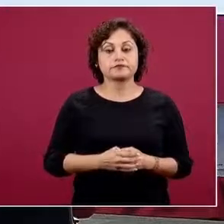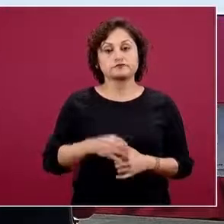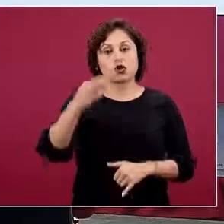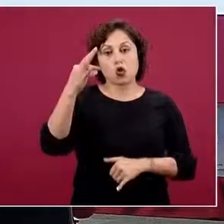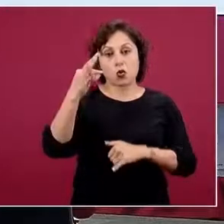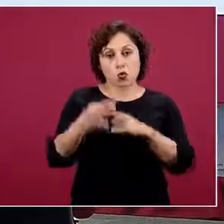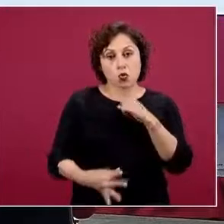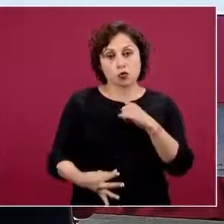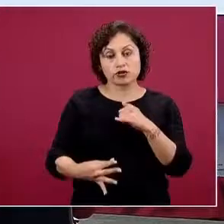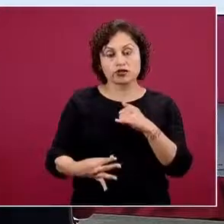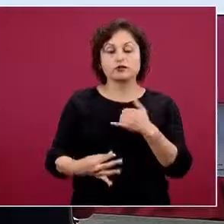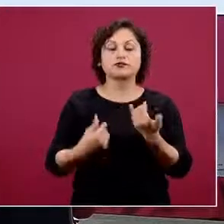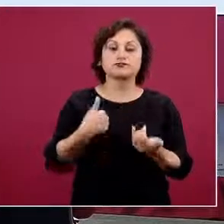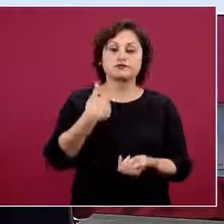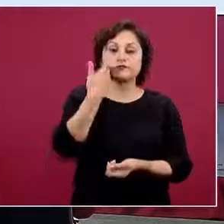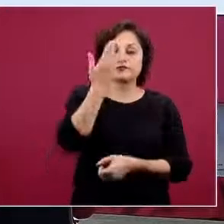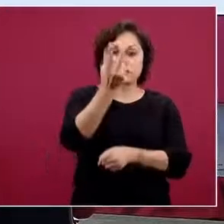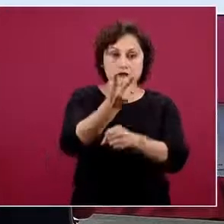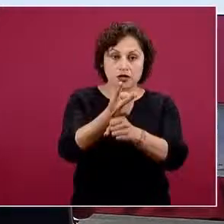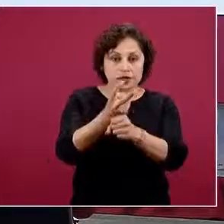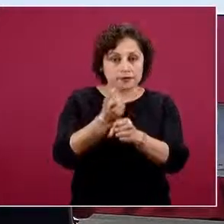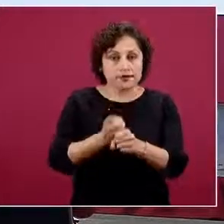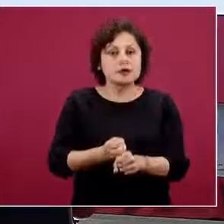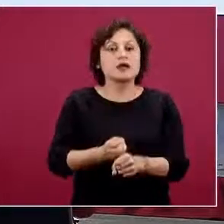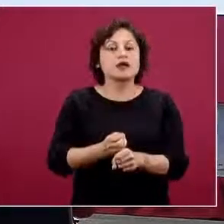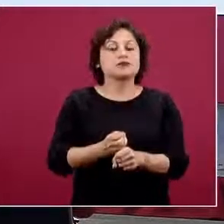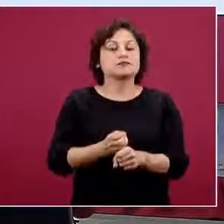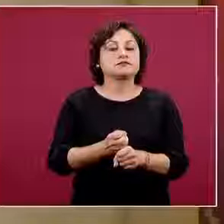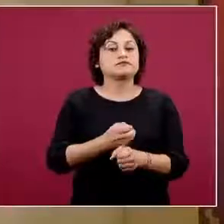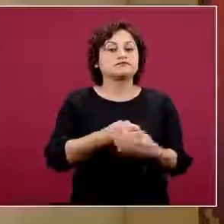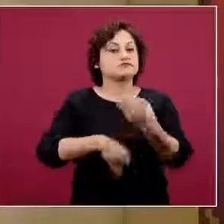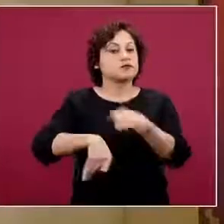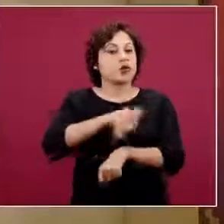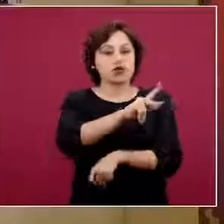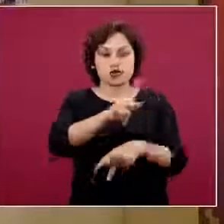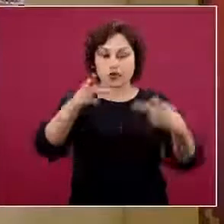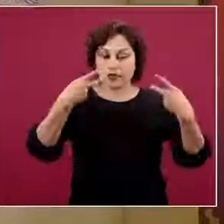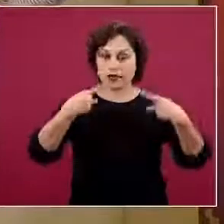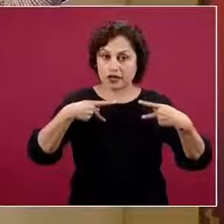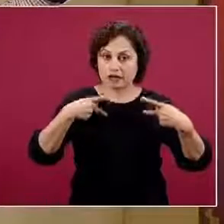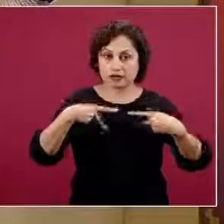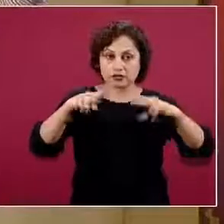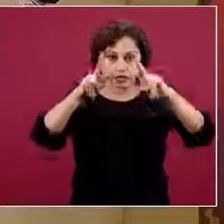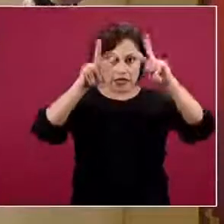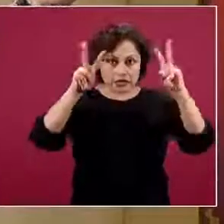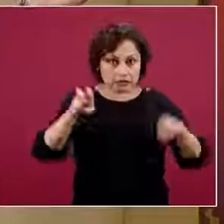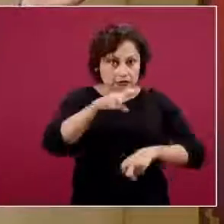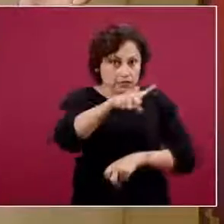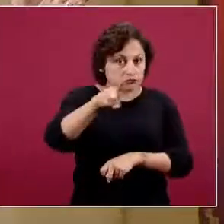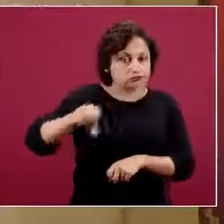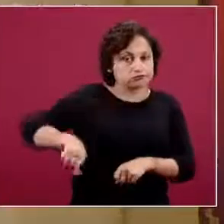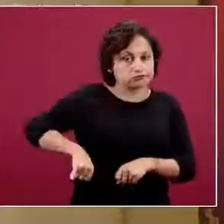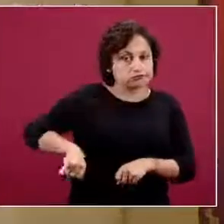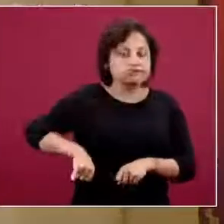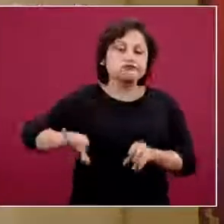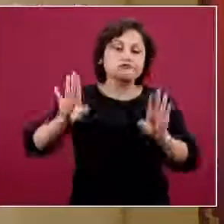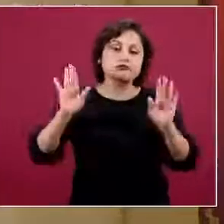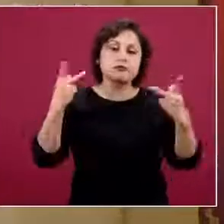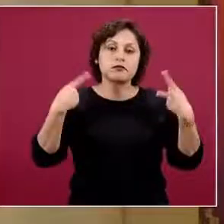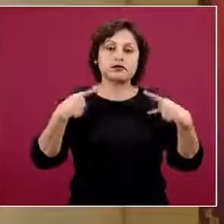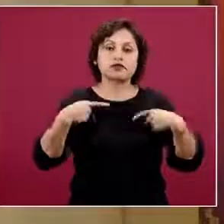Finalmente, invitarlos a seguir a toda la población interesada, a los profesionales de salud,